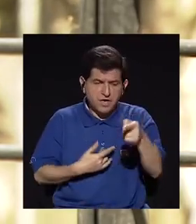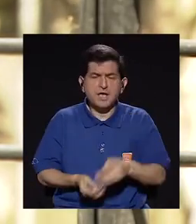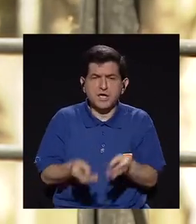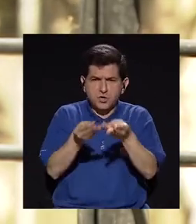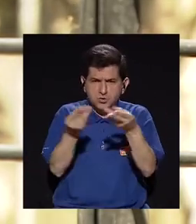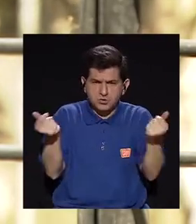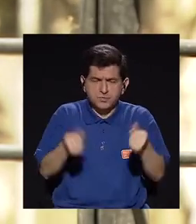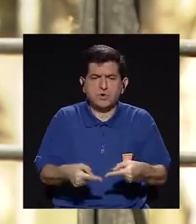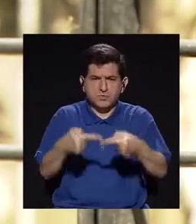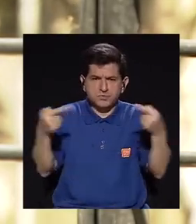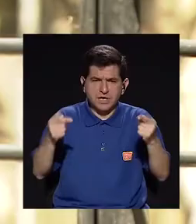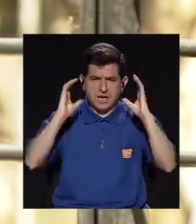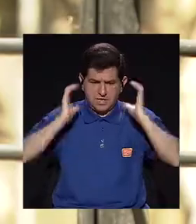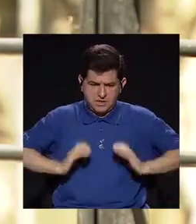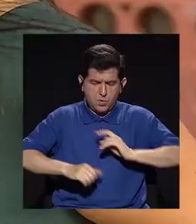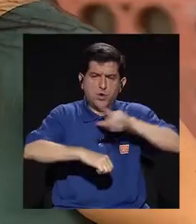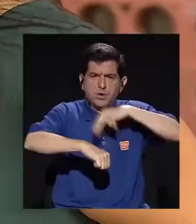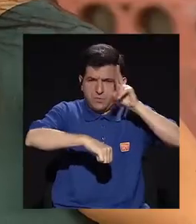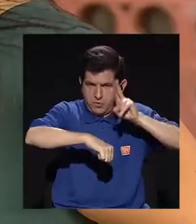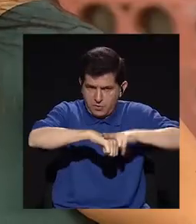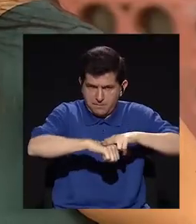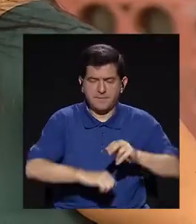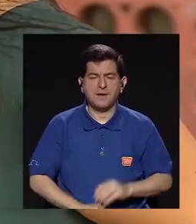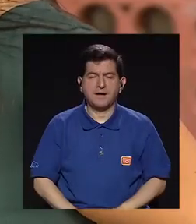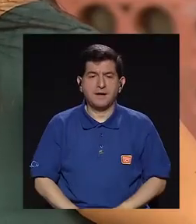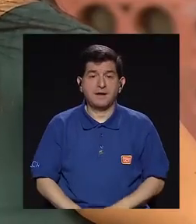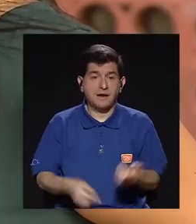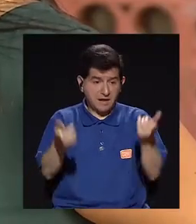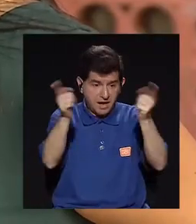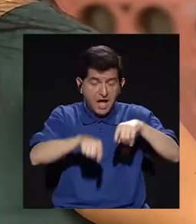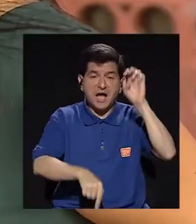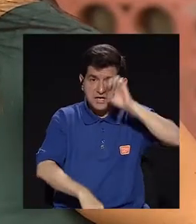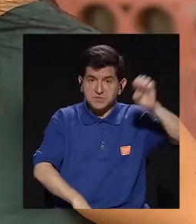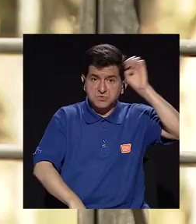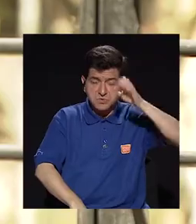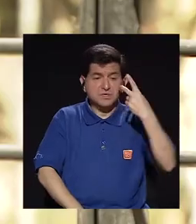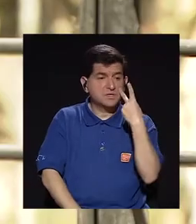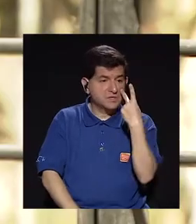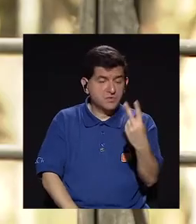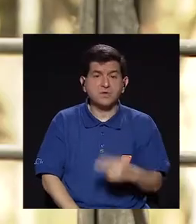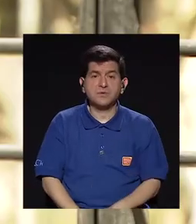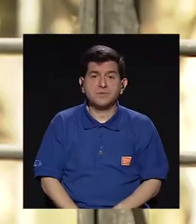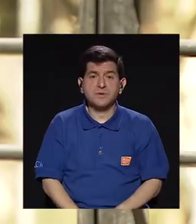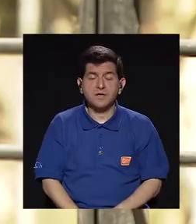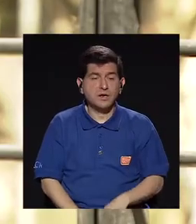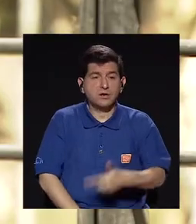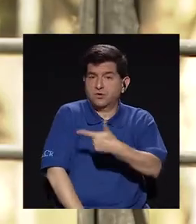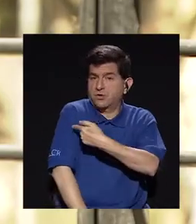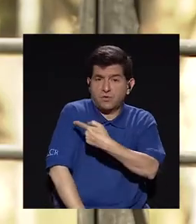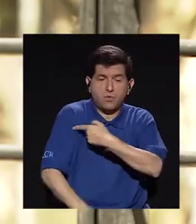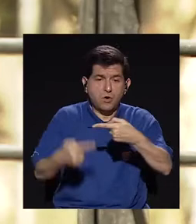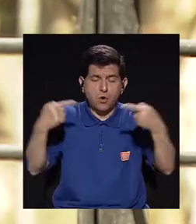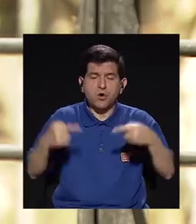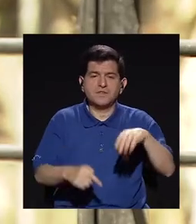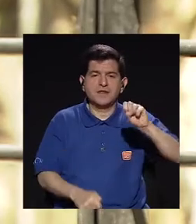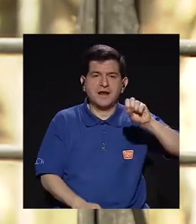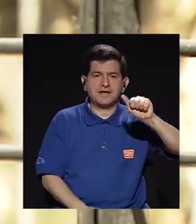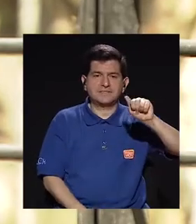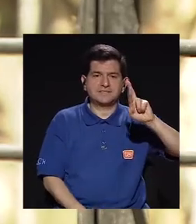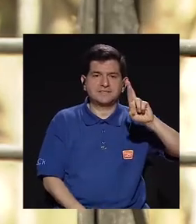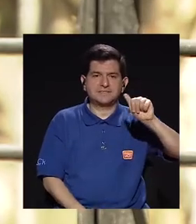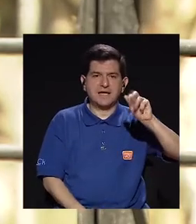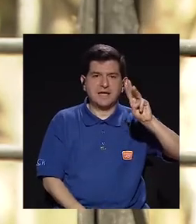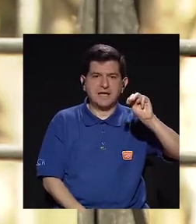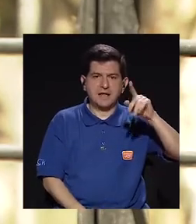produzcan anticuerpos naturalmente. Esto ha pasado en Europa y lo que hemos visto es que no se están vacunando contra el sarampión, por